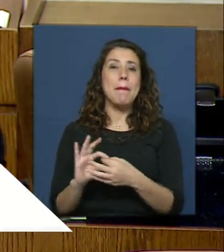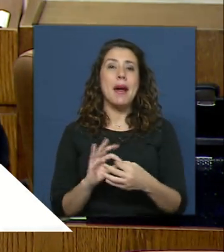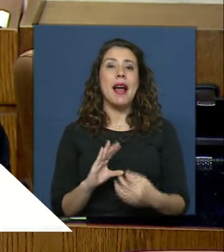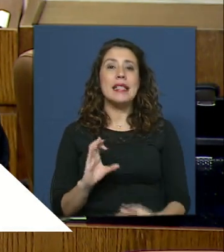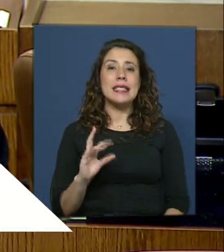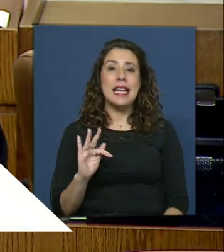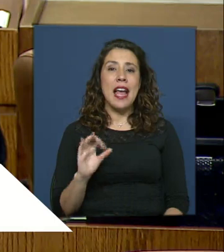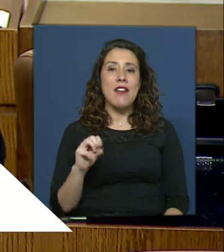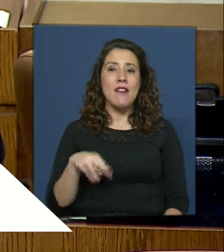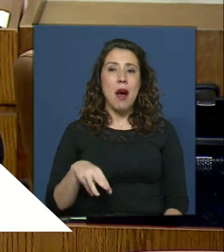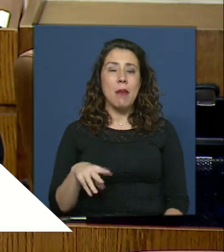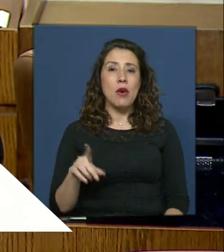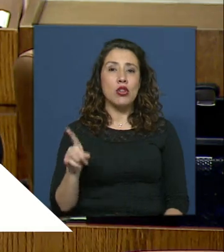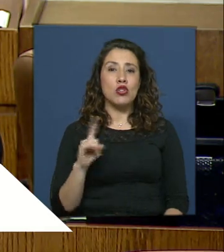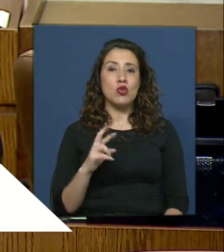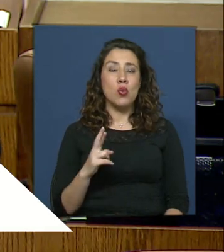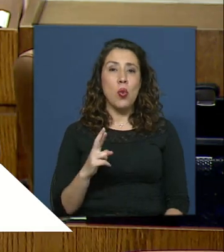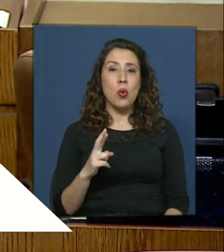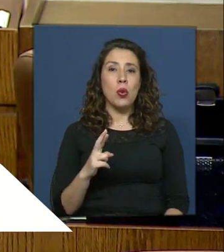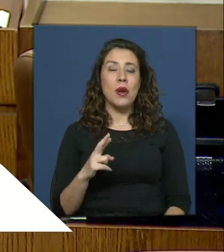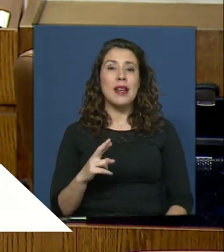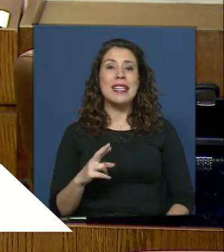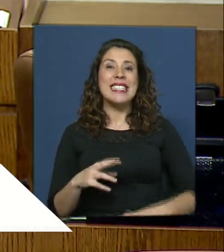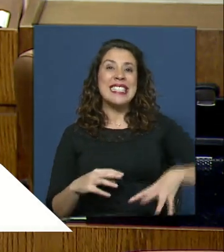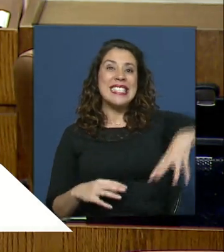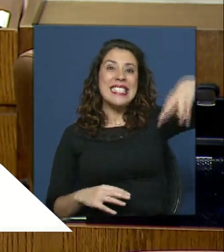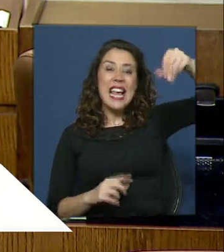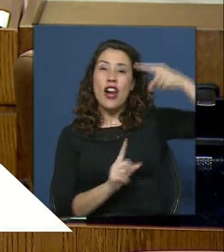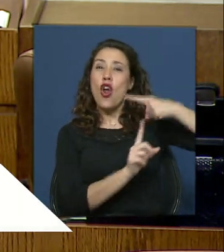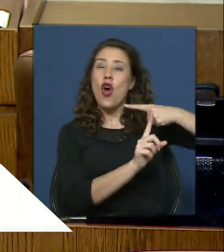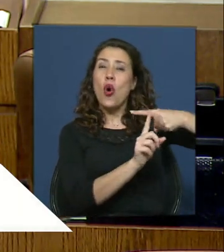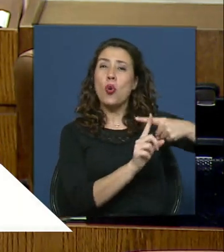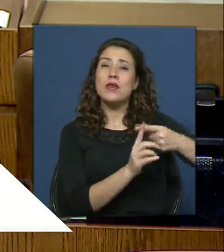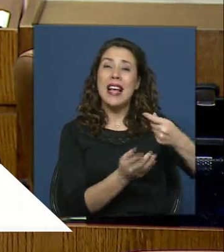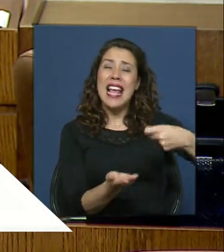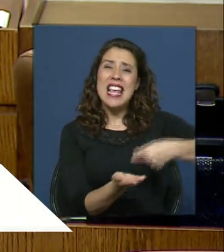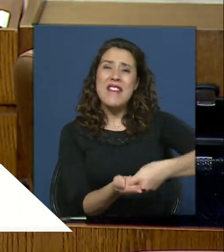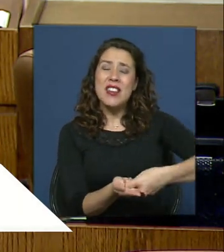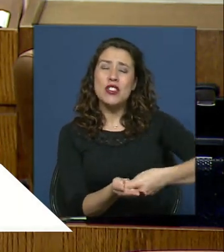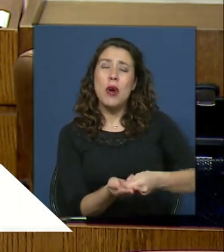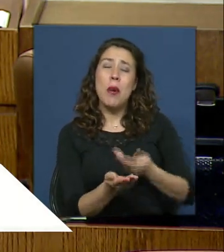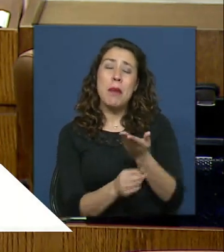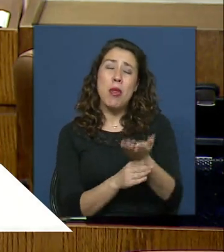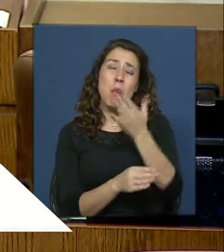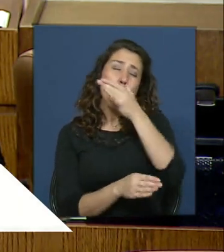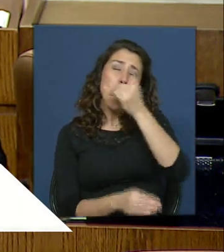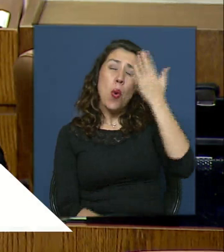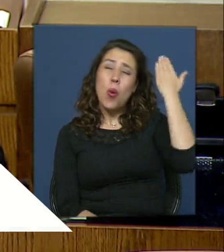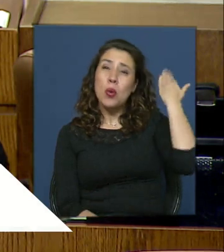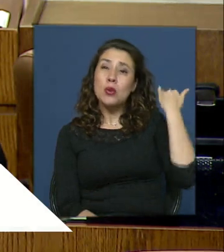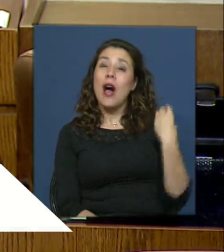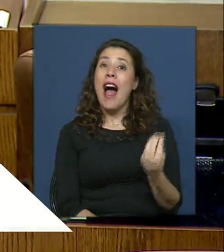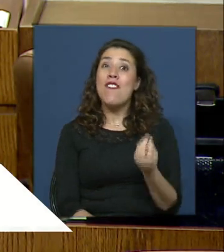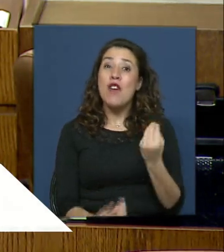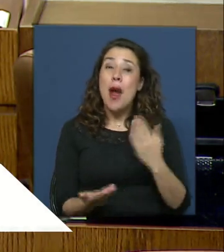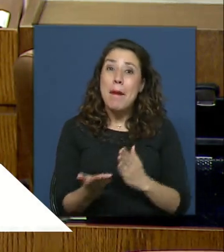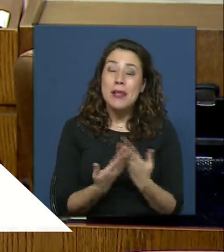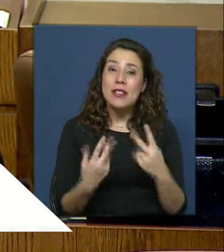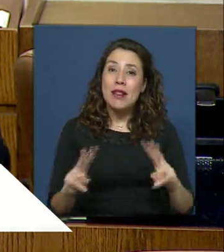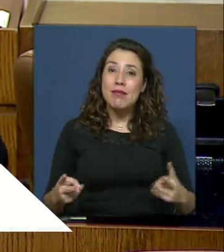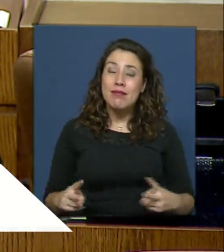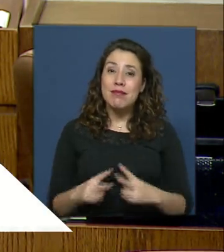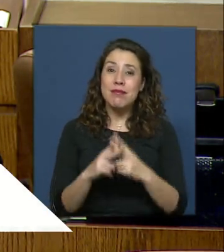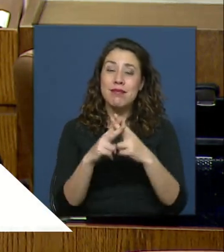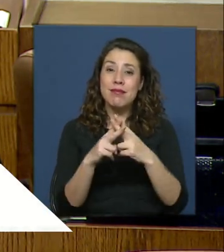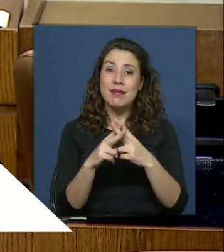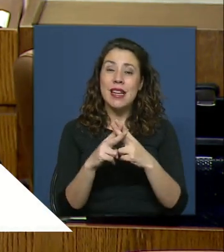CEFAM Sur en el Cerro La Cruz, una inversión que se venía pidiendo hace mucho tiempo y que celebramos. Qué bueno que se está construyendo